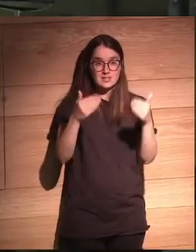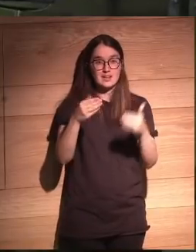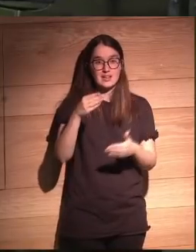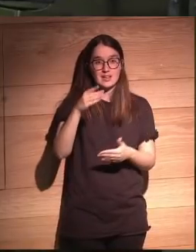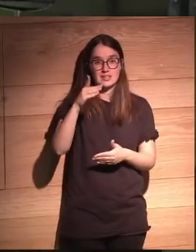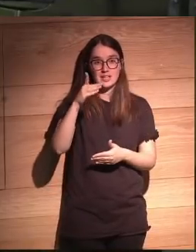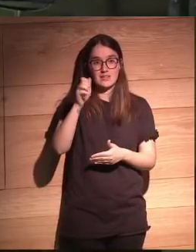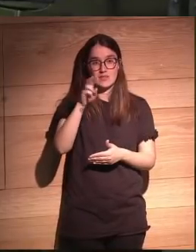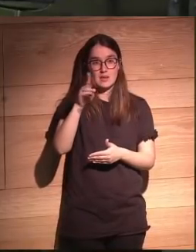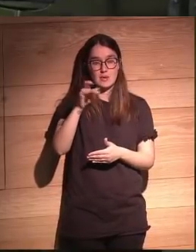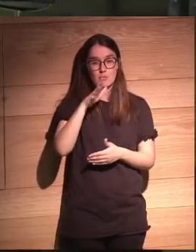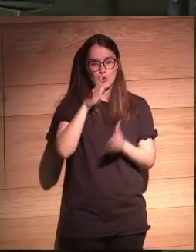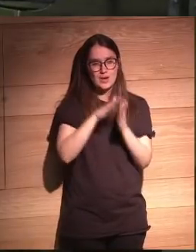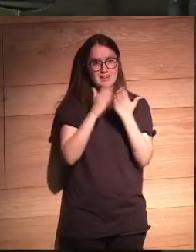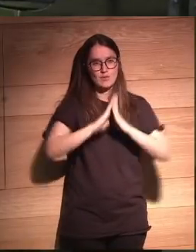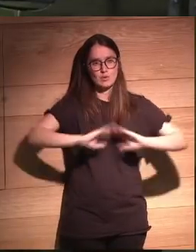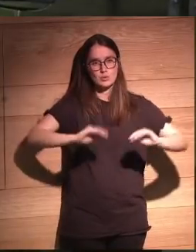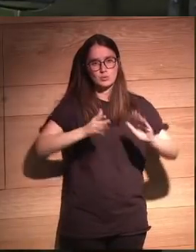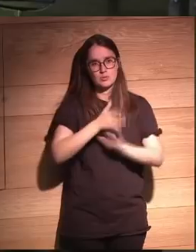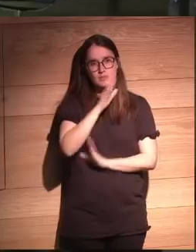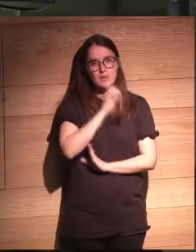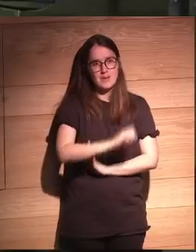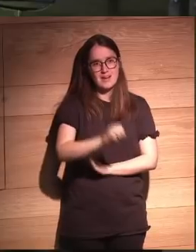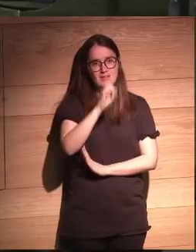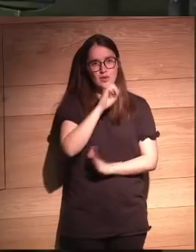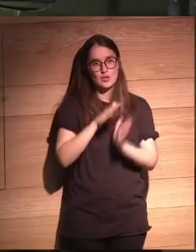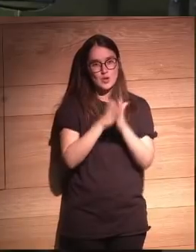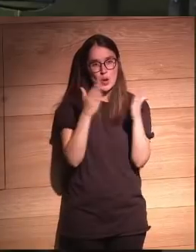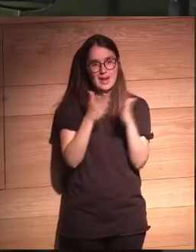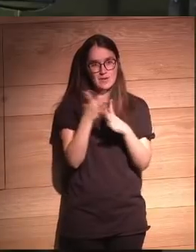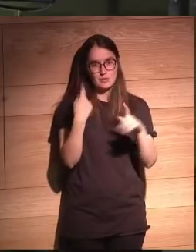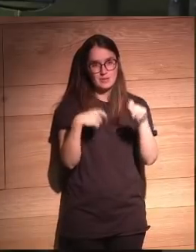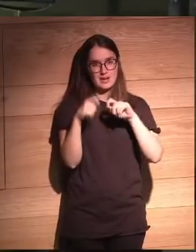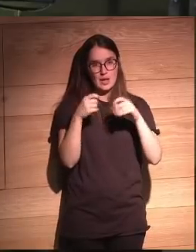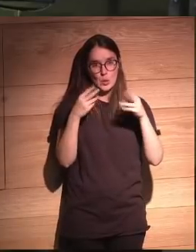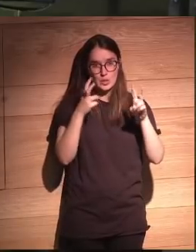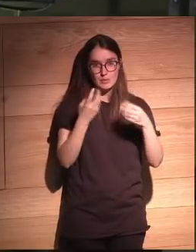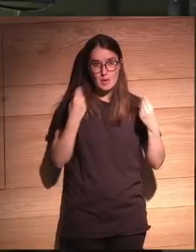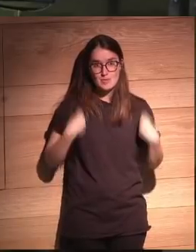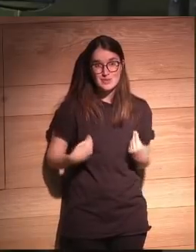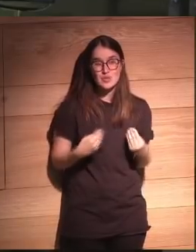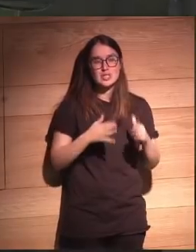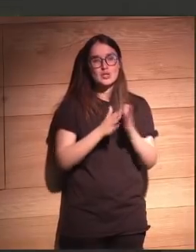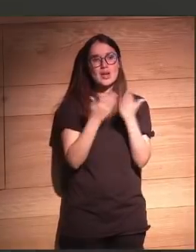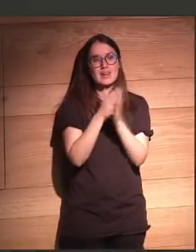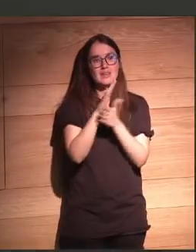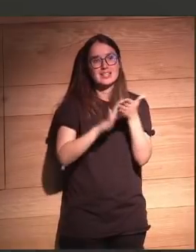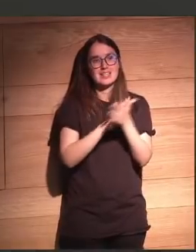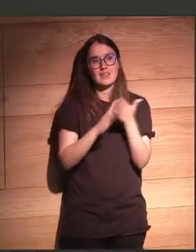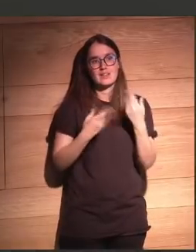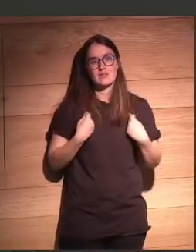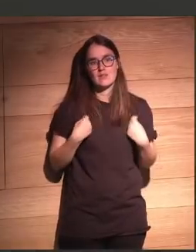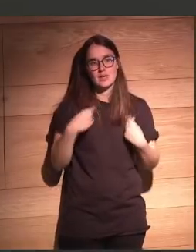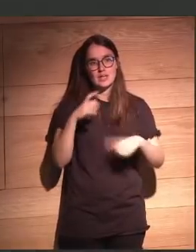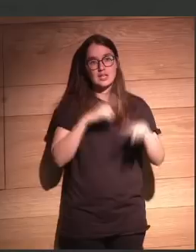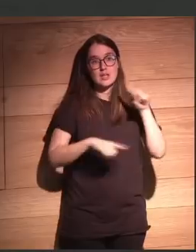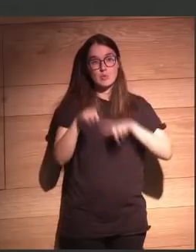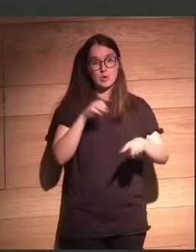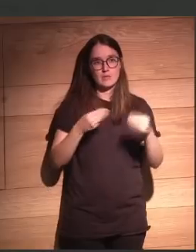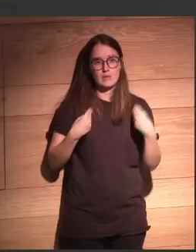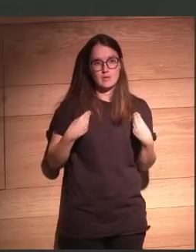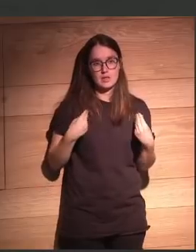por este libro, que siempre es una maravilla que salgan libros al mercado, y si son libros que hablan de vivienda y del problema de la